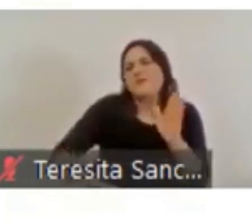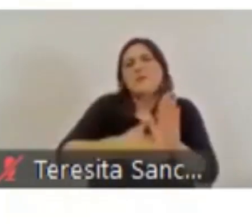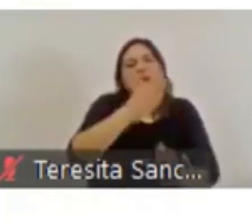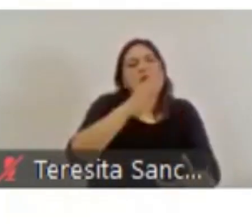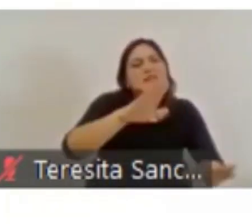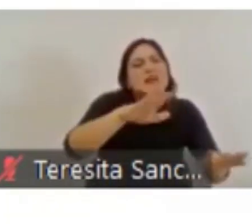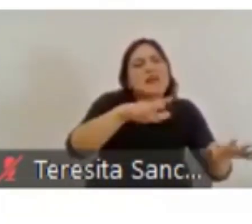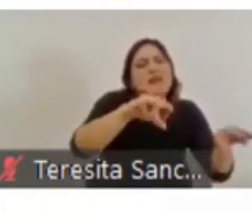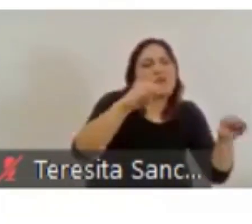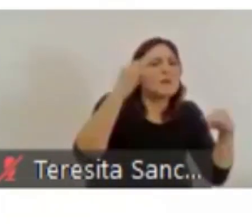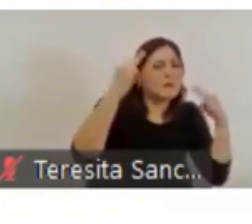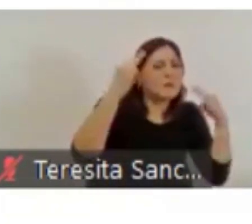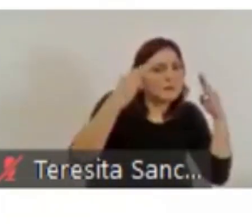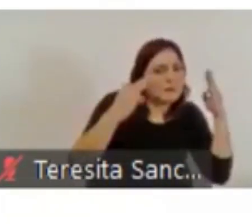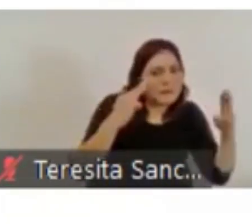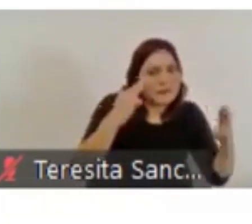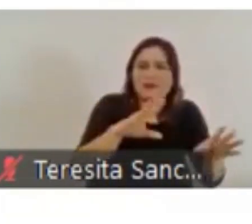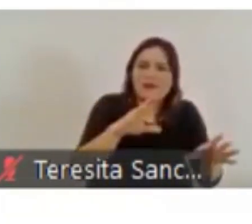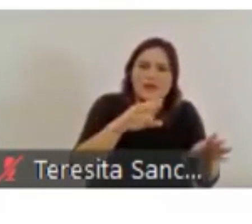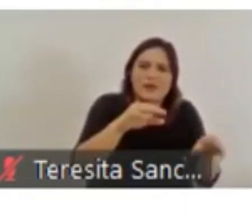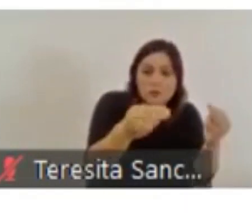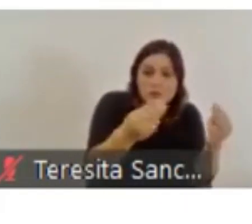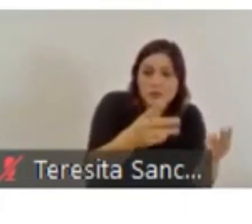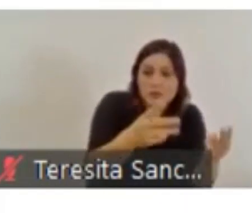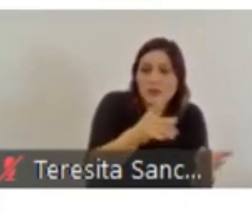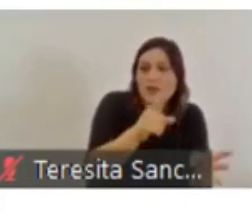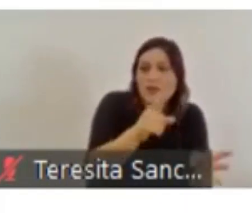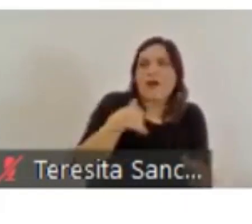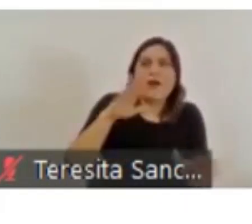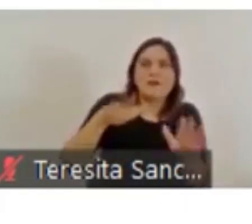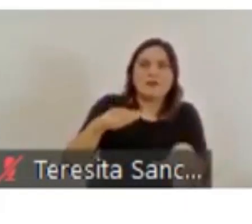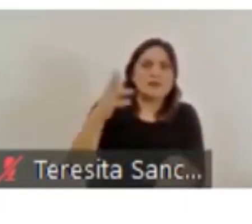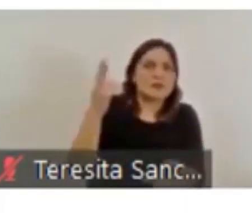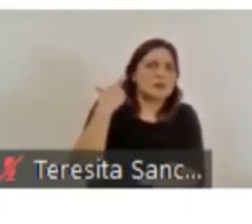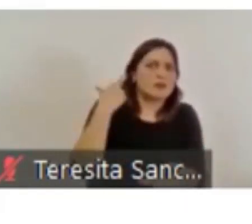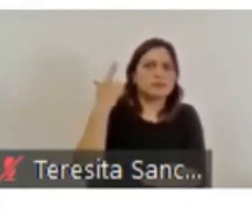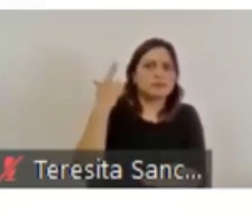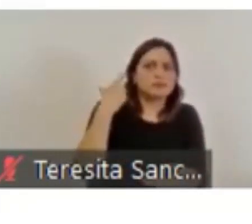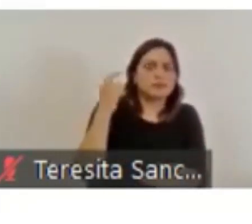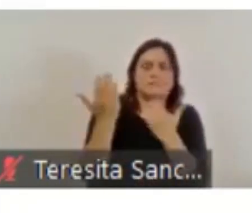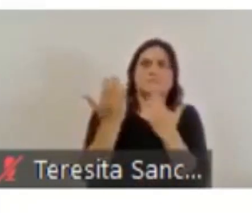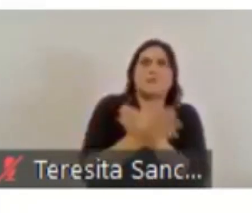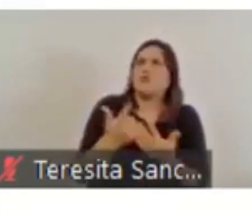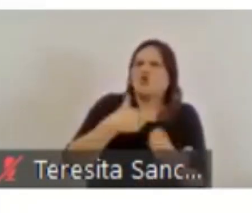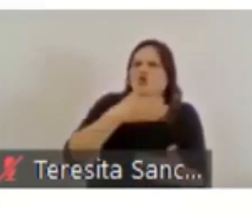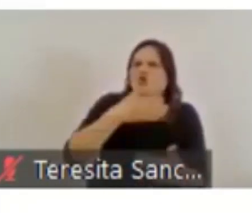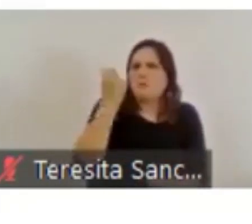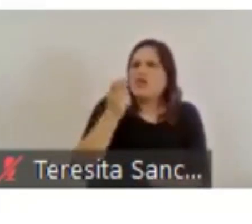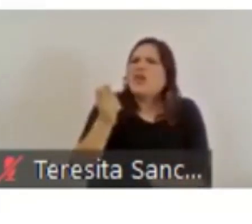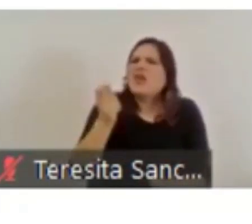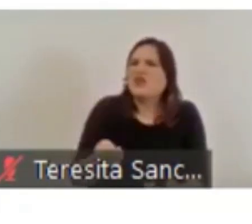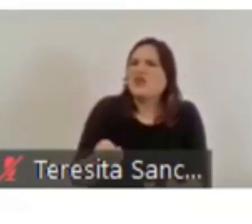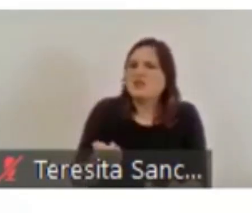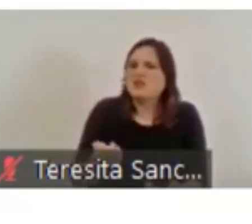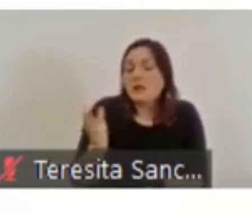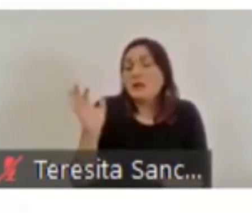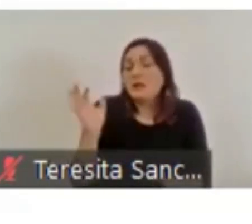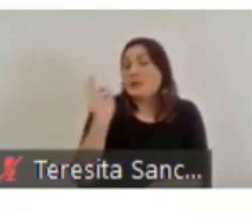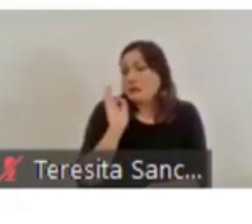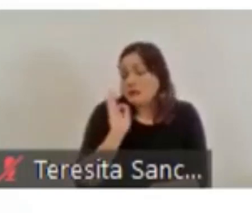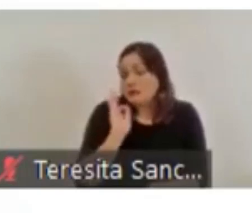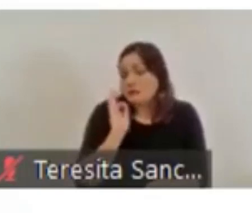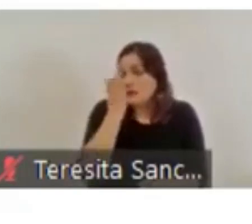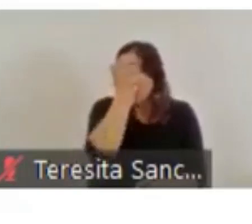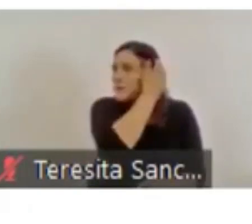al súper, y escuchamos una alarma, no sabemos a ciencia cierta si es la alarma